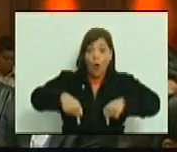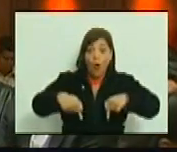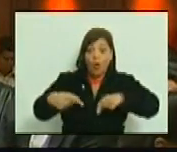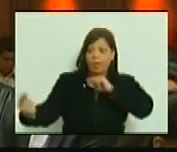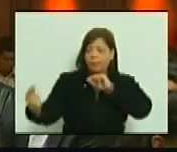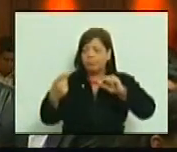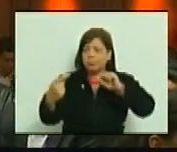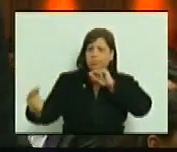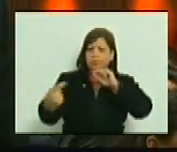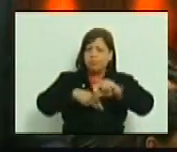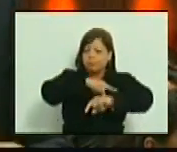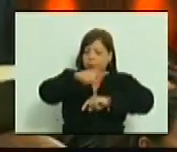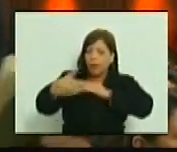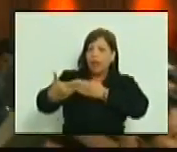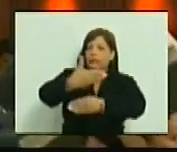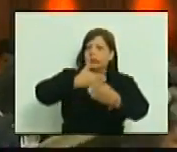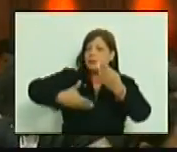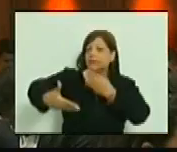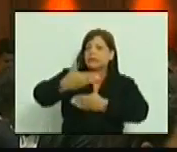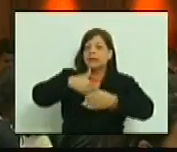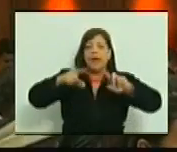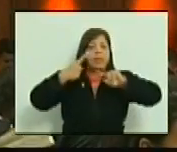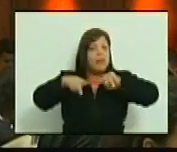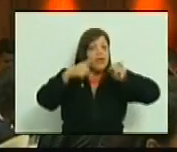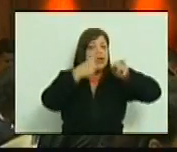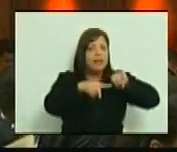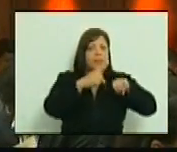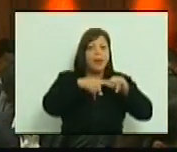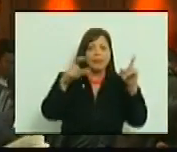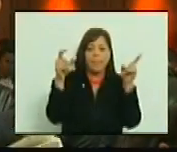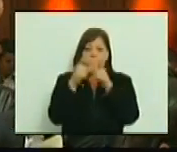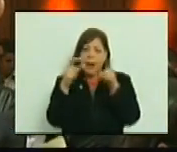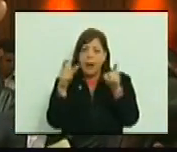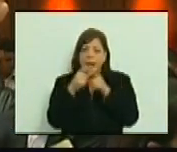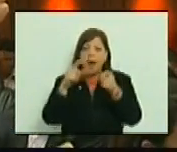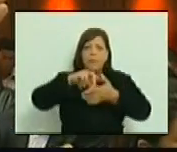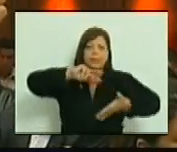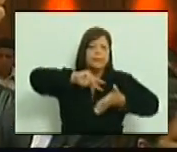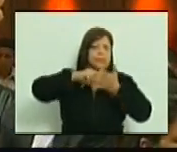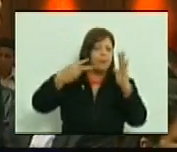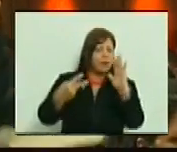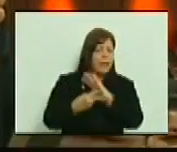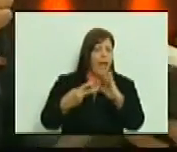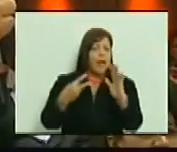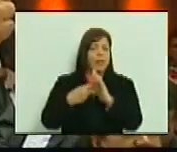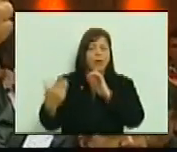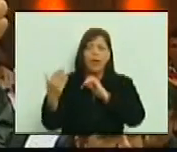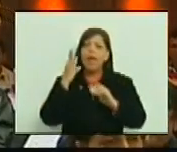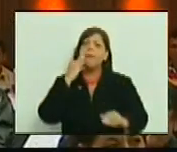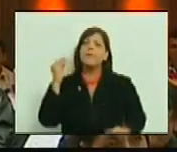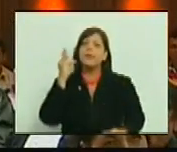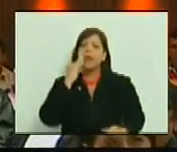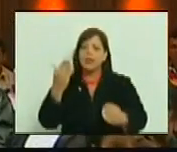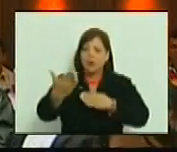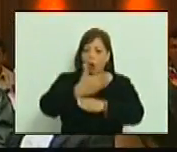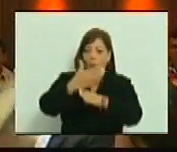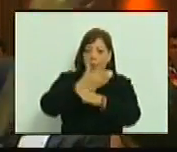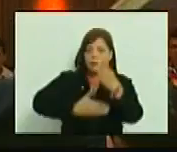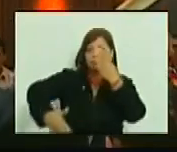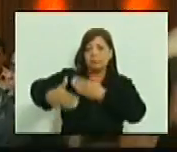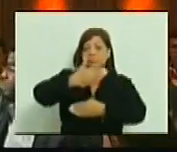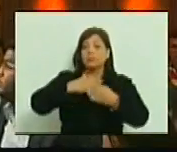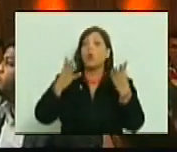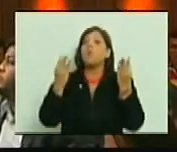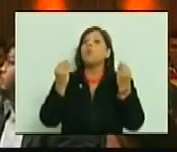debates marcados de diferencias de conceptos. Había experiencias y